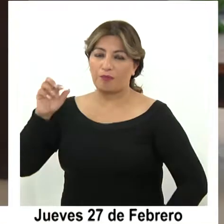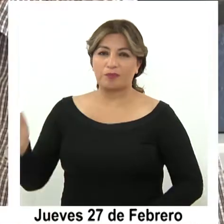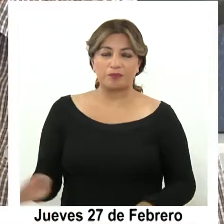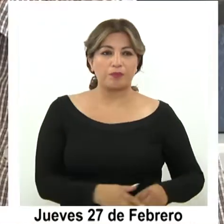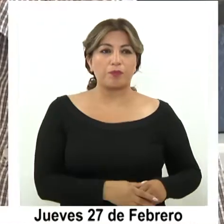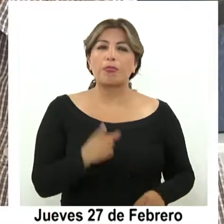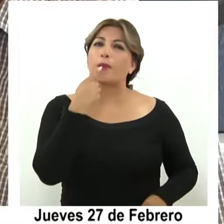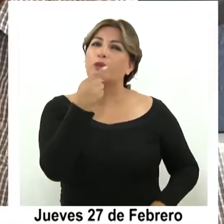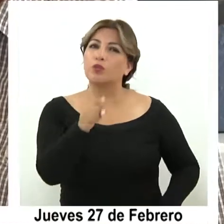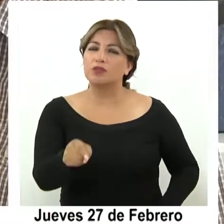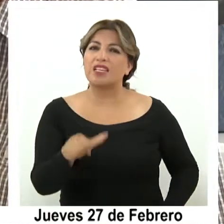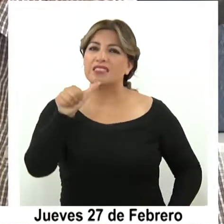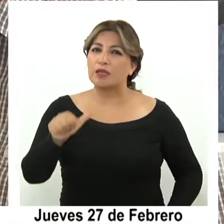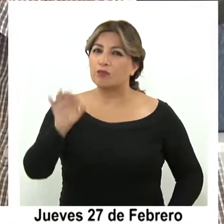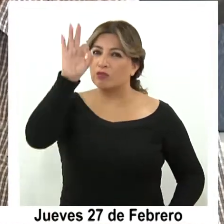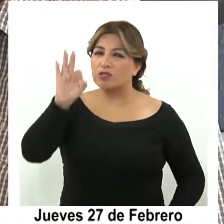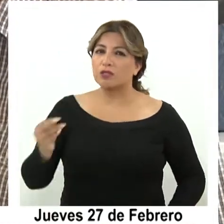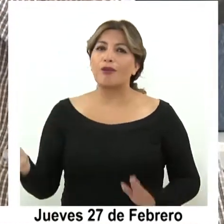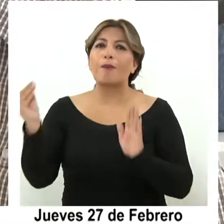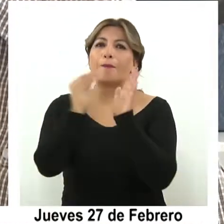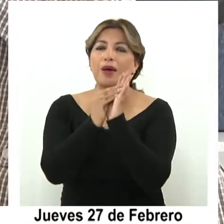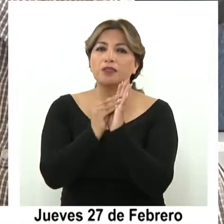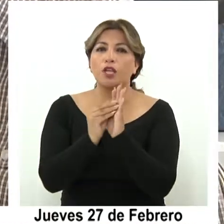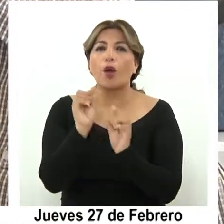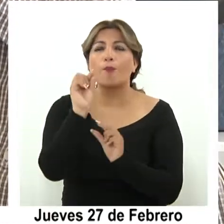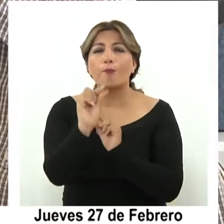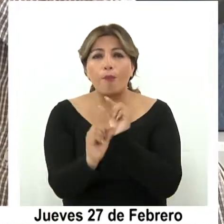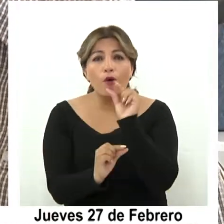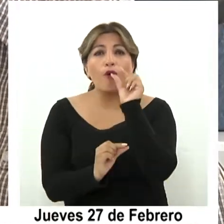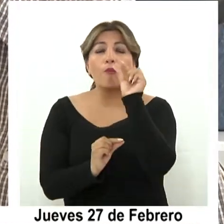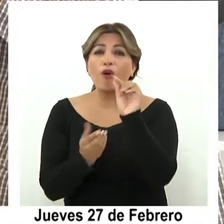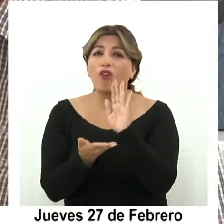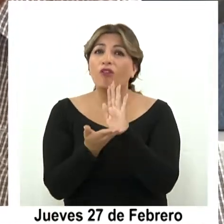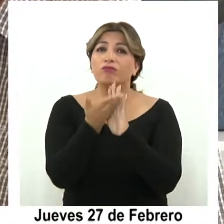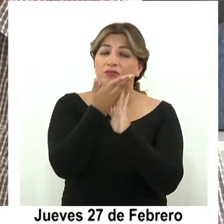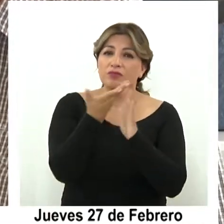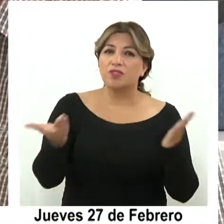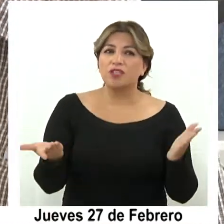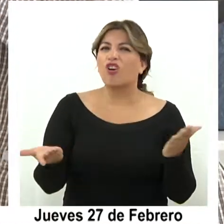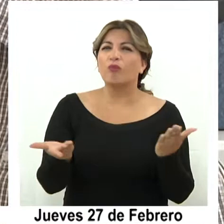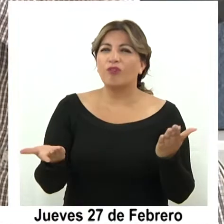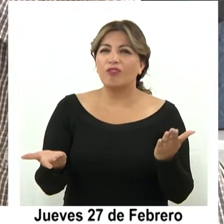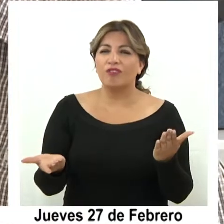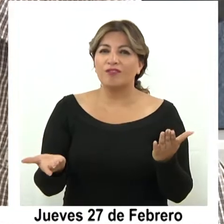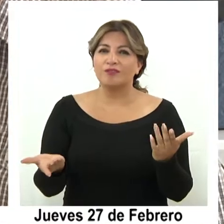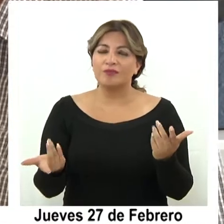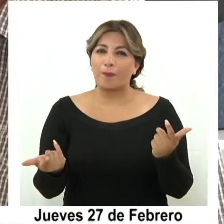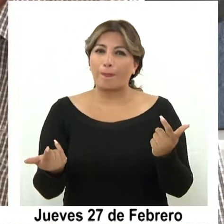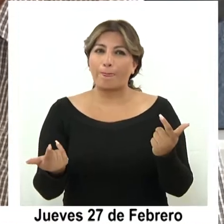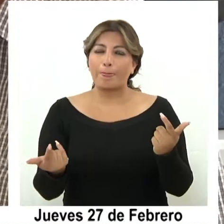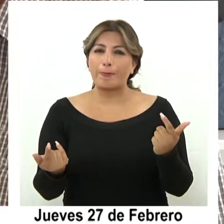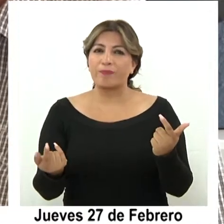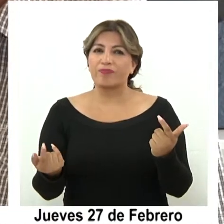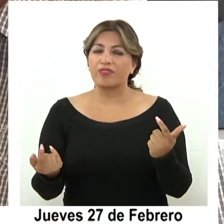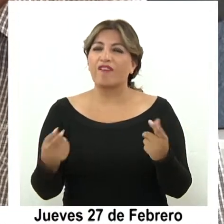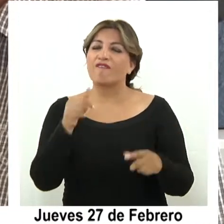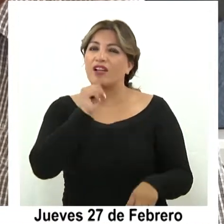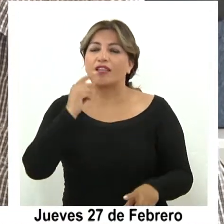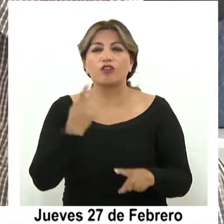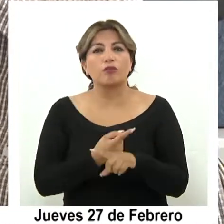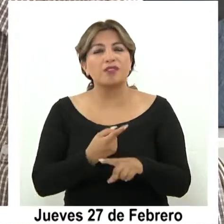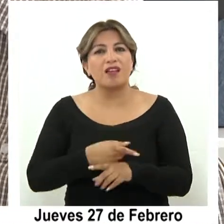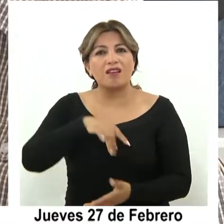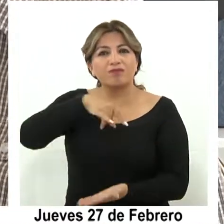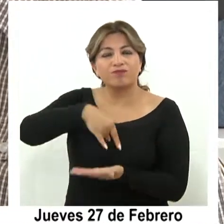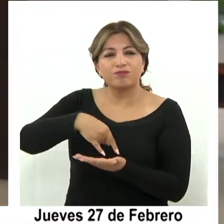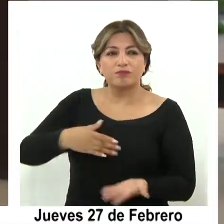cotizados. Ahora, este 6% adicional va a ser gradual en el tiempo. ¿Qué tan gradual? Eso depende todavía, digamos, de la discusión, de la